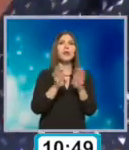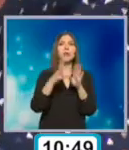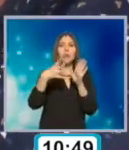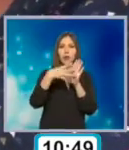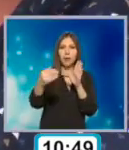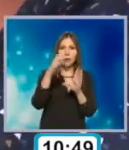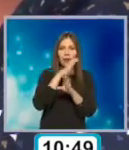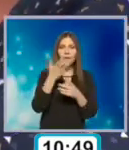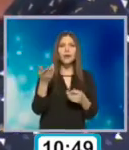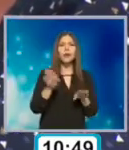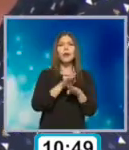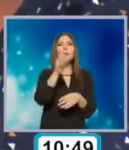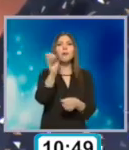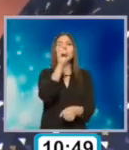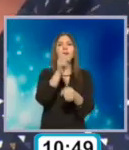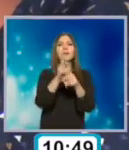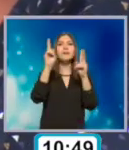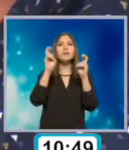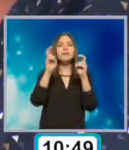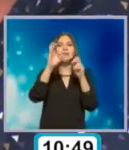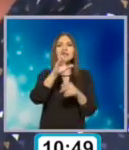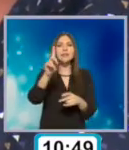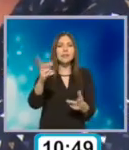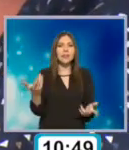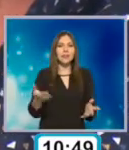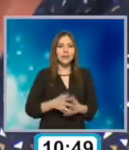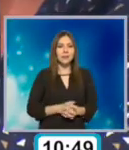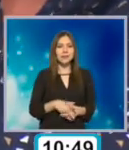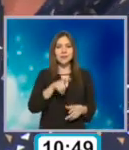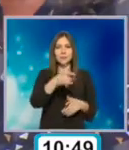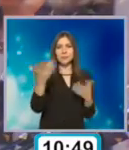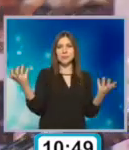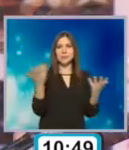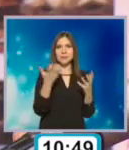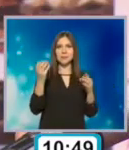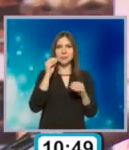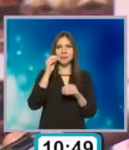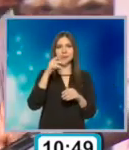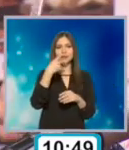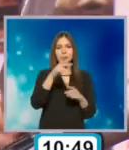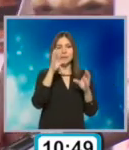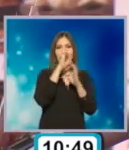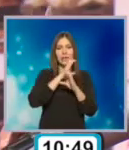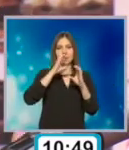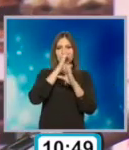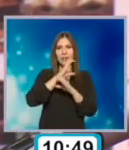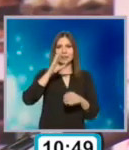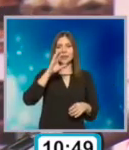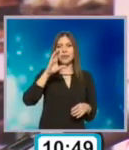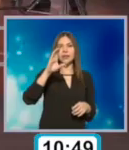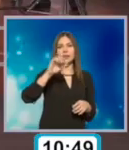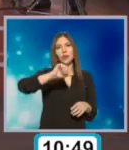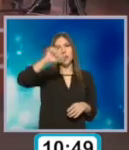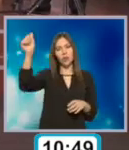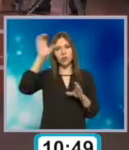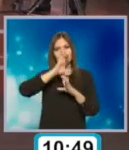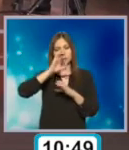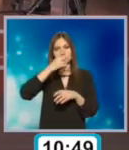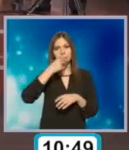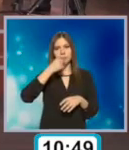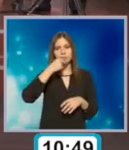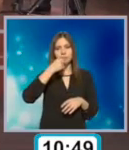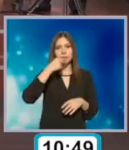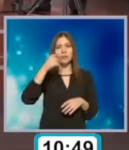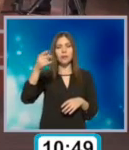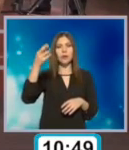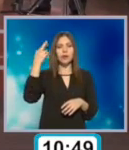la oportunidad de grabarlo? Sí, mira, nosotros hicimos este cover gracias a el señor Arnulfo Aguilar Cóndor. Él fue el que